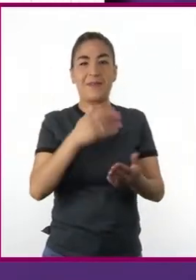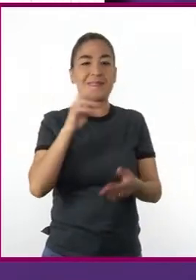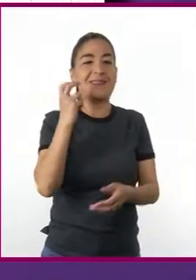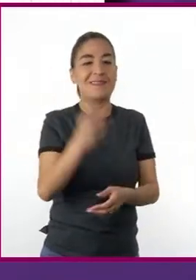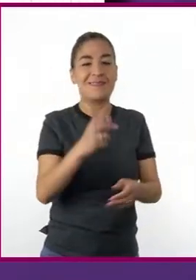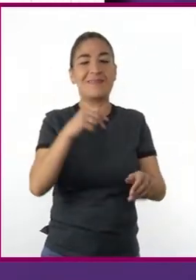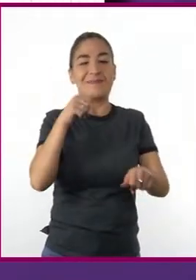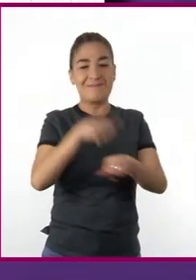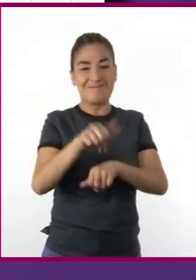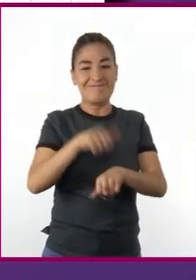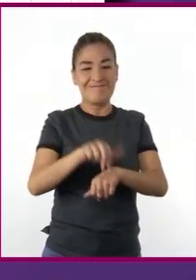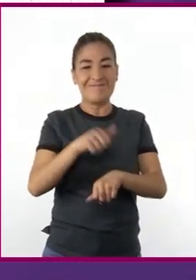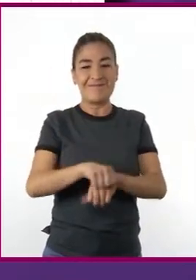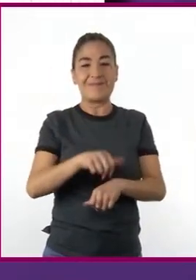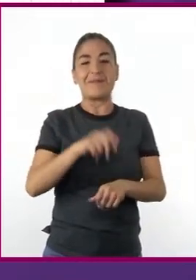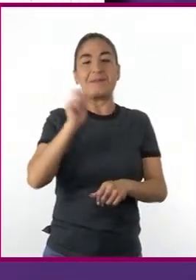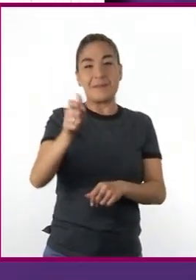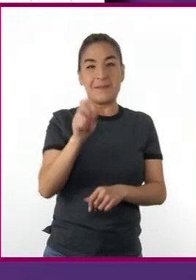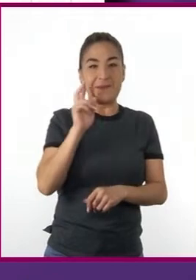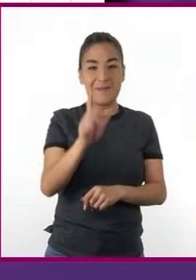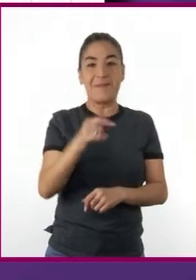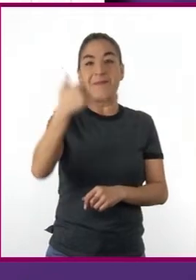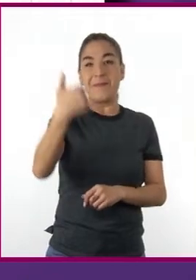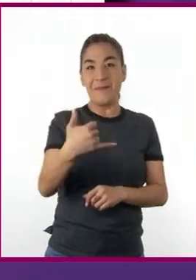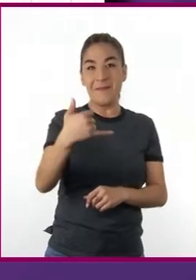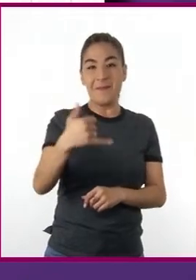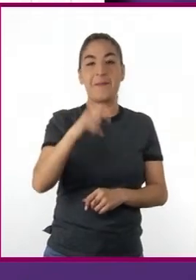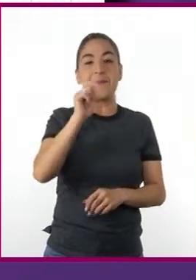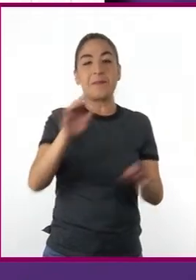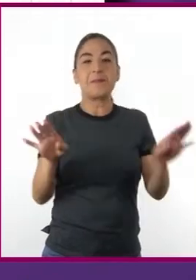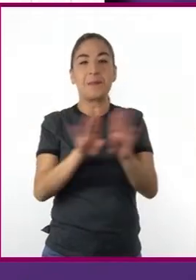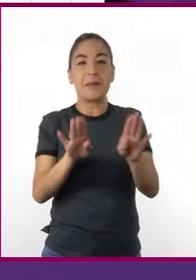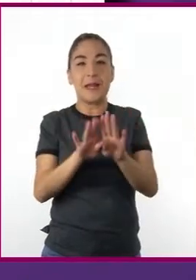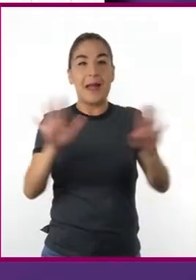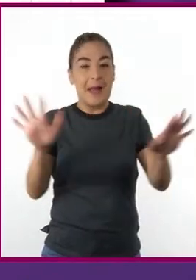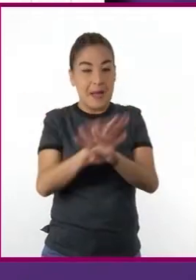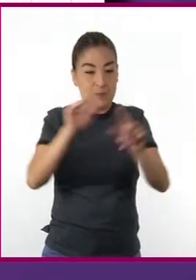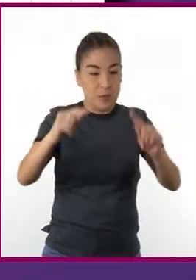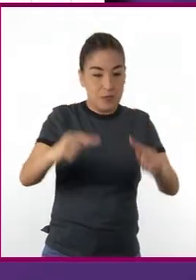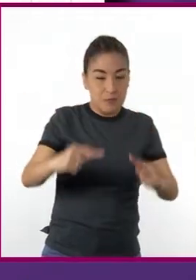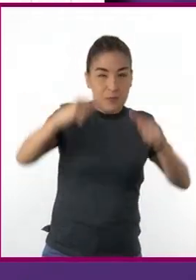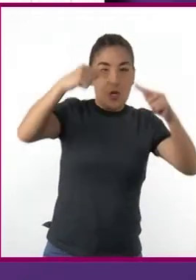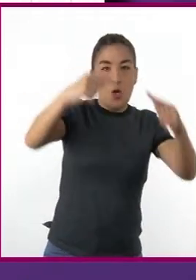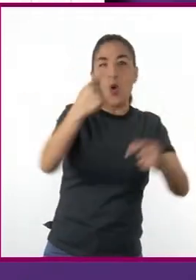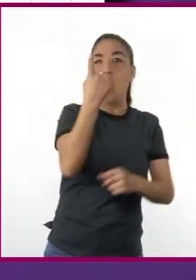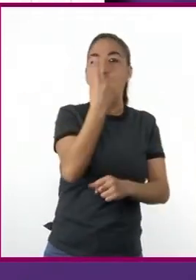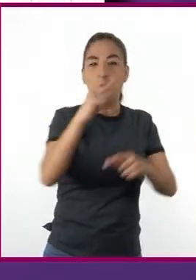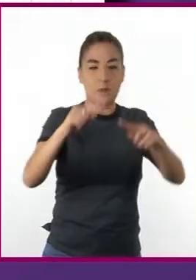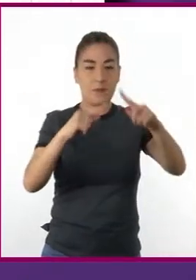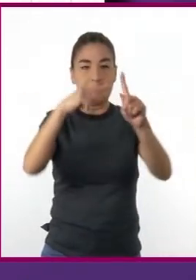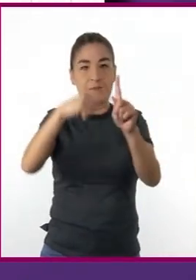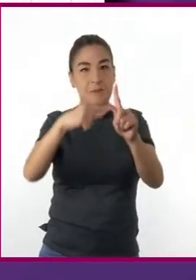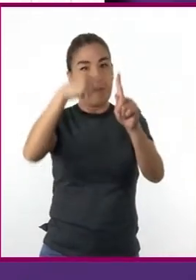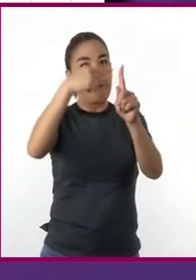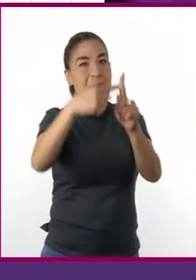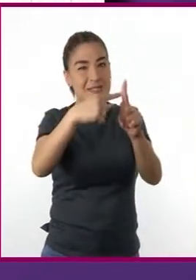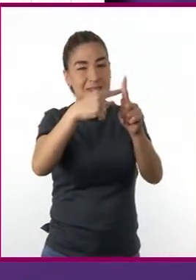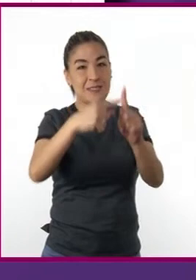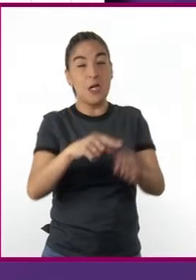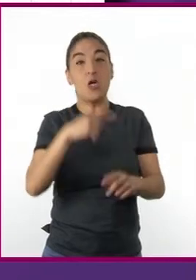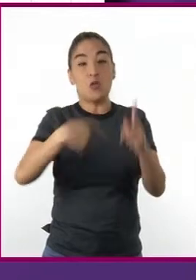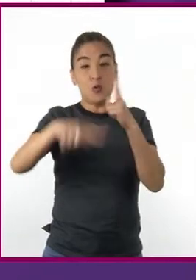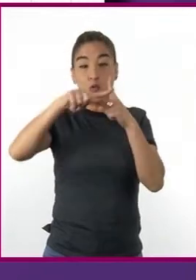1. Observen cómo la línea se desplaza hacia arriba una unidad. Si le sumamos